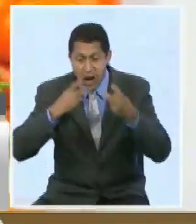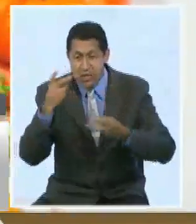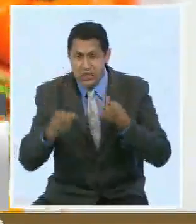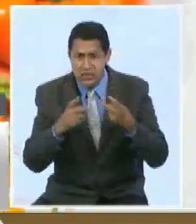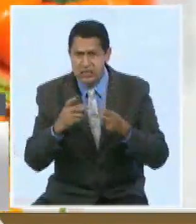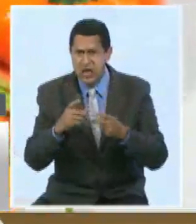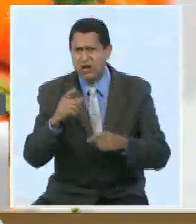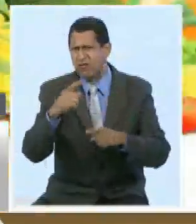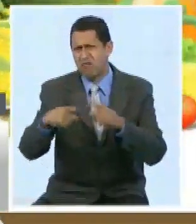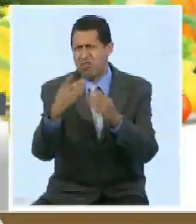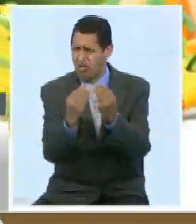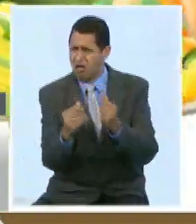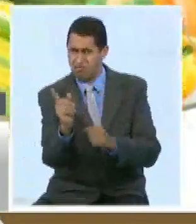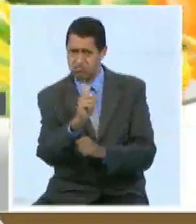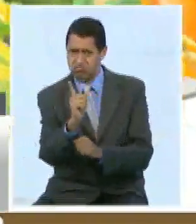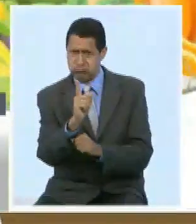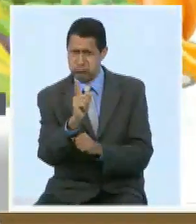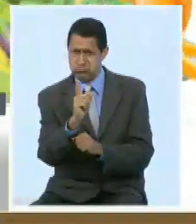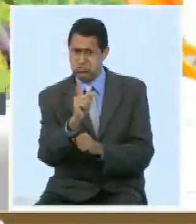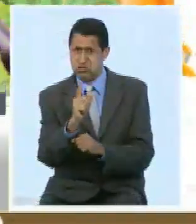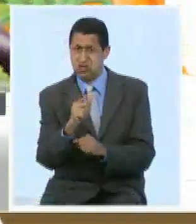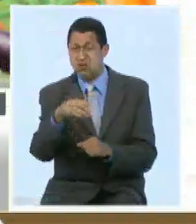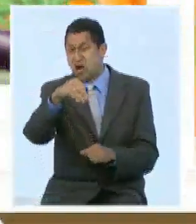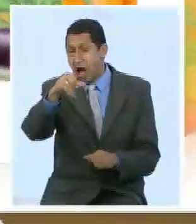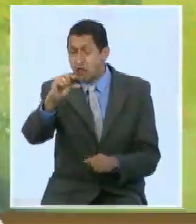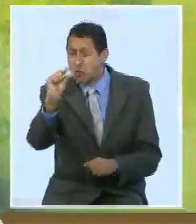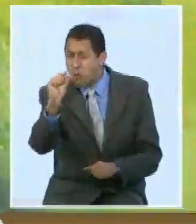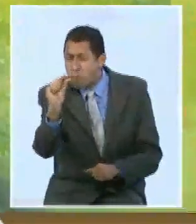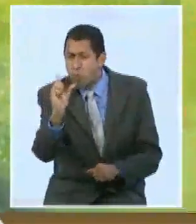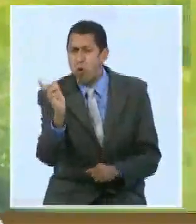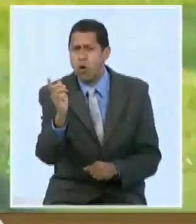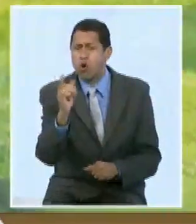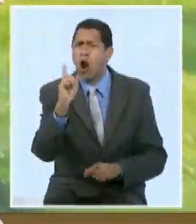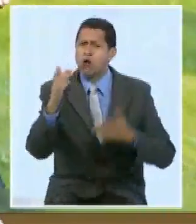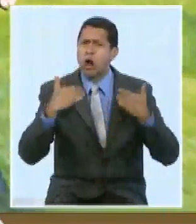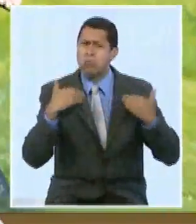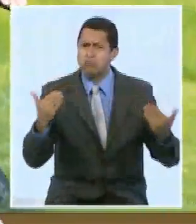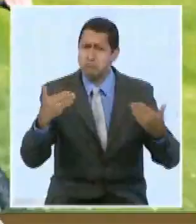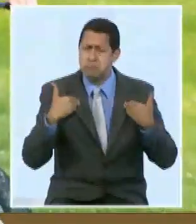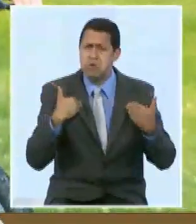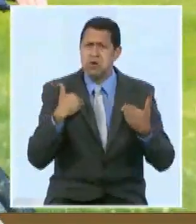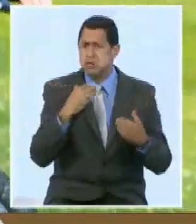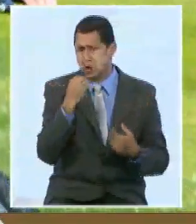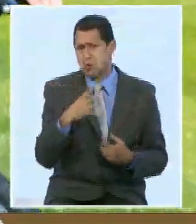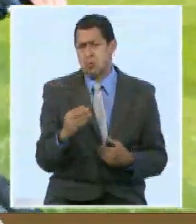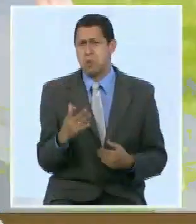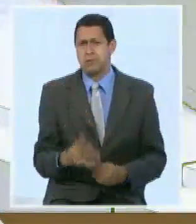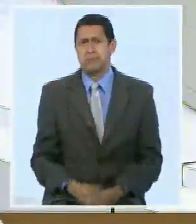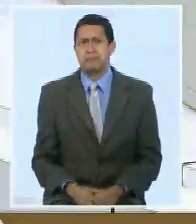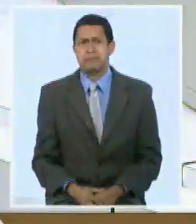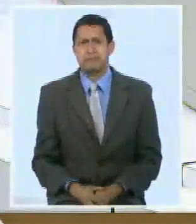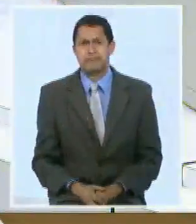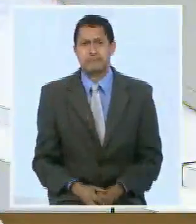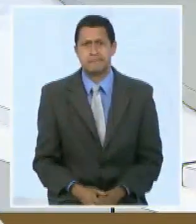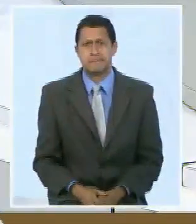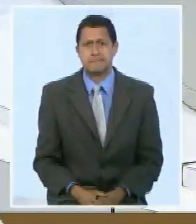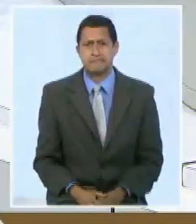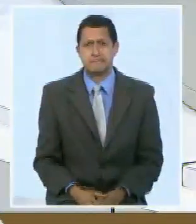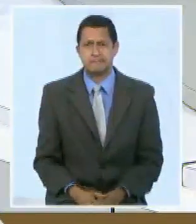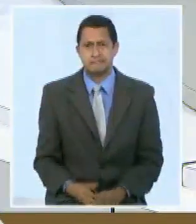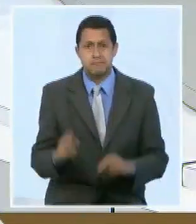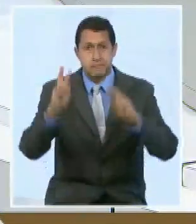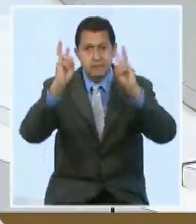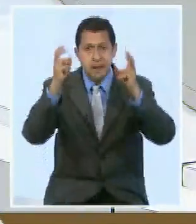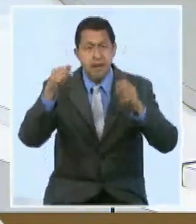menos productos grasos disminuir el azúcar y llevar a cabo actividades físicas de forma regular en nuestro